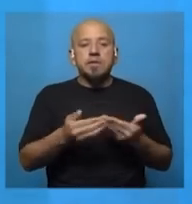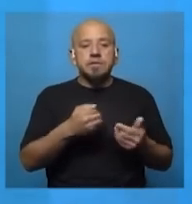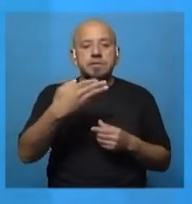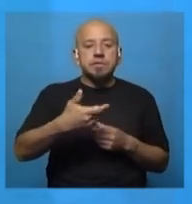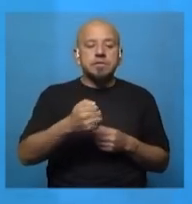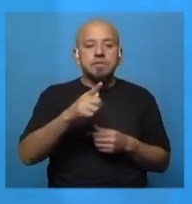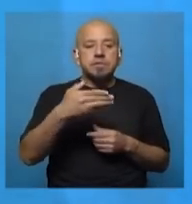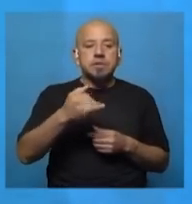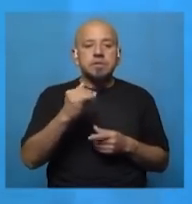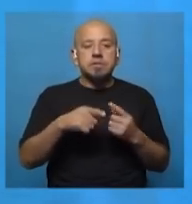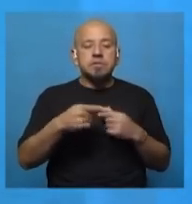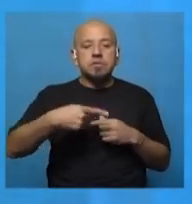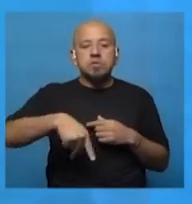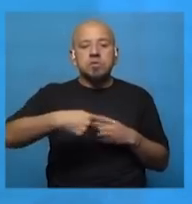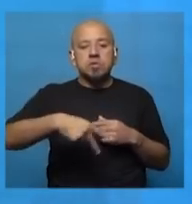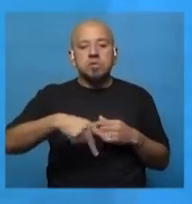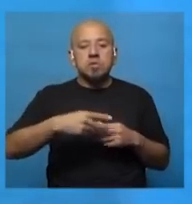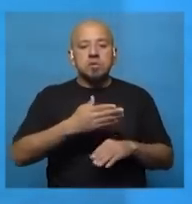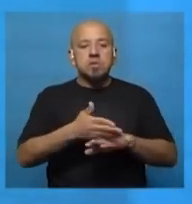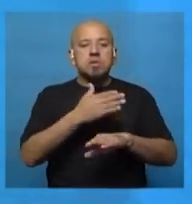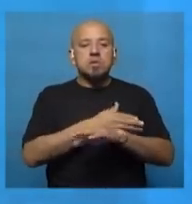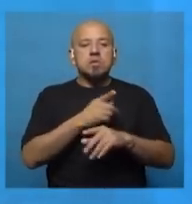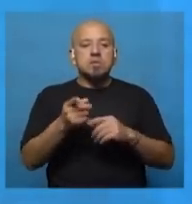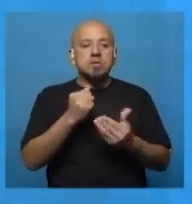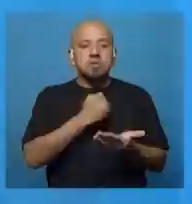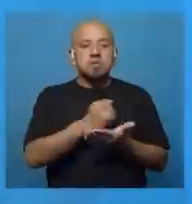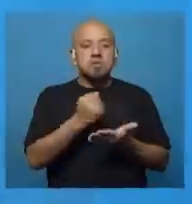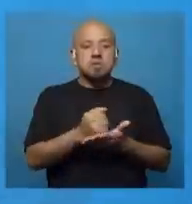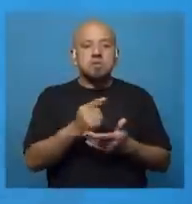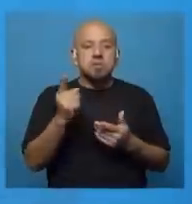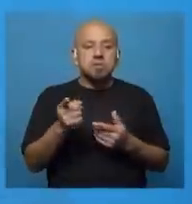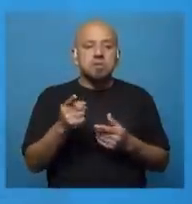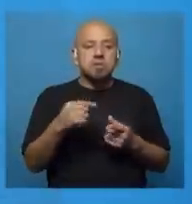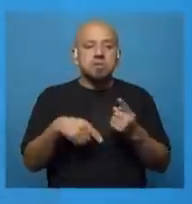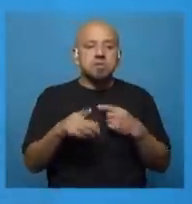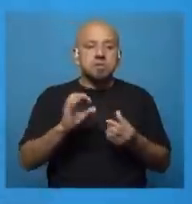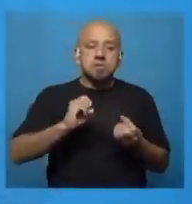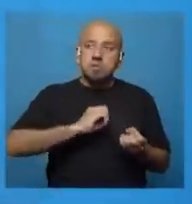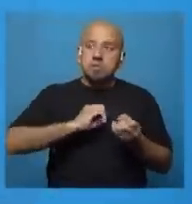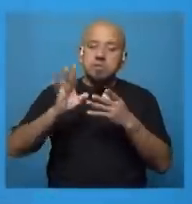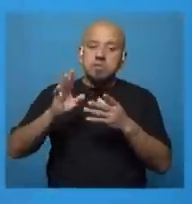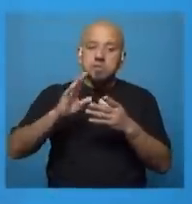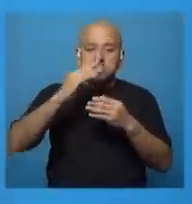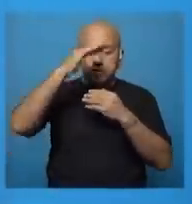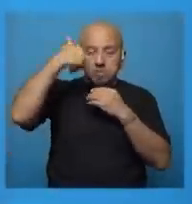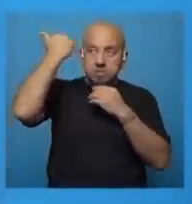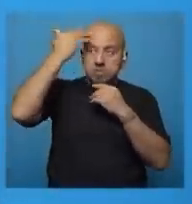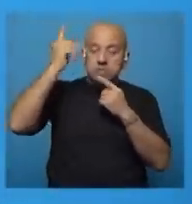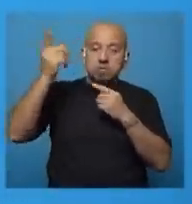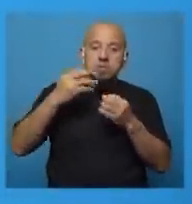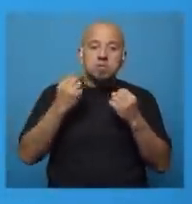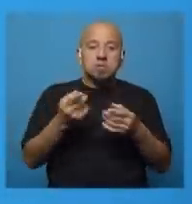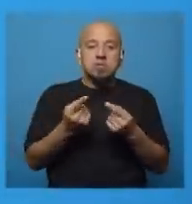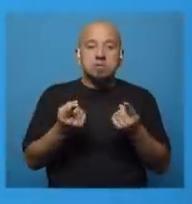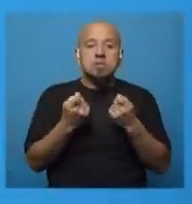balvia fines de noviembre un par de días antes de enviar el pasaporte vía extraordinariamente rápida porque era